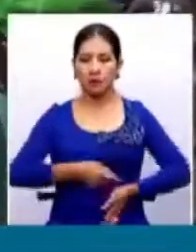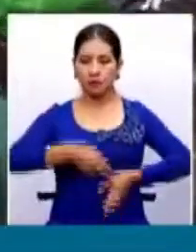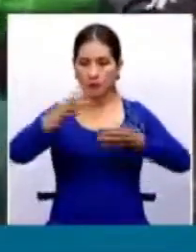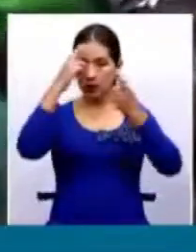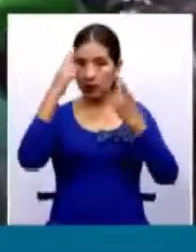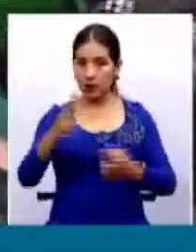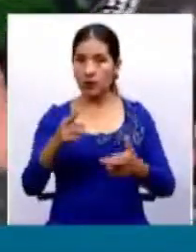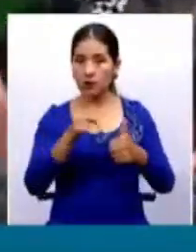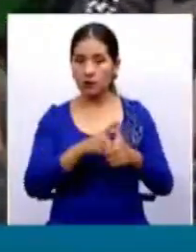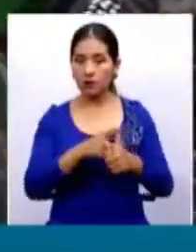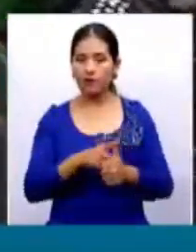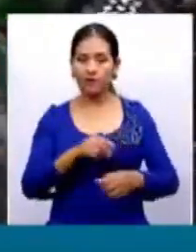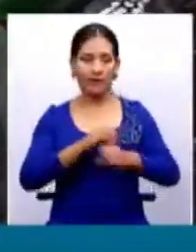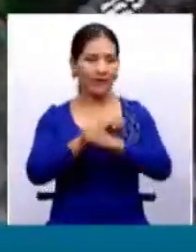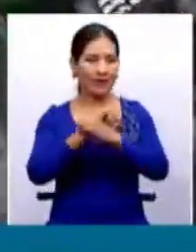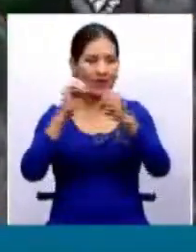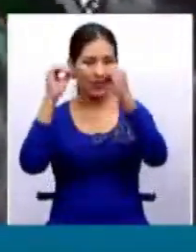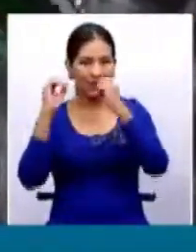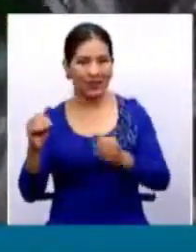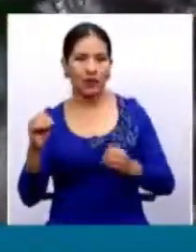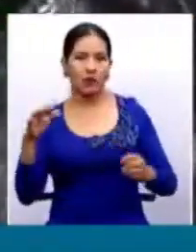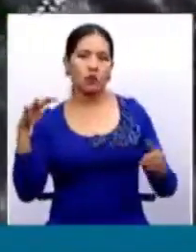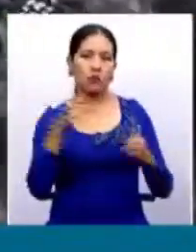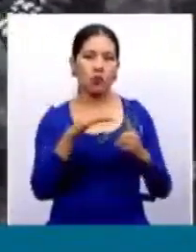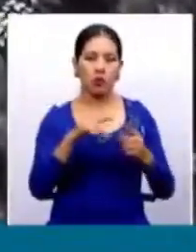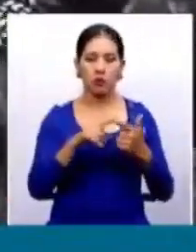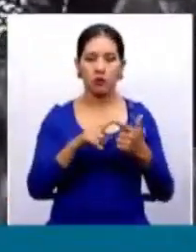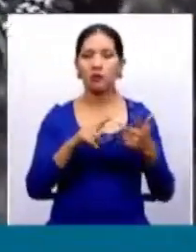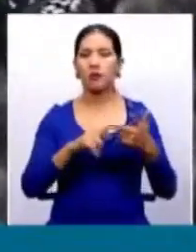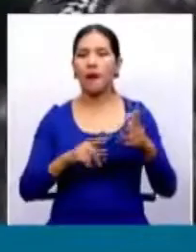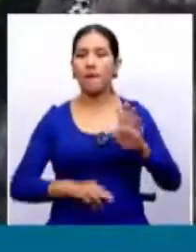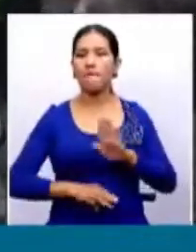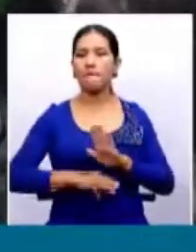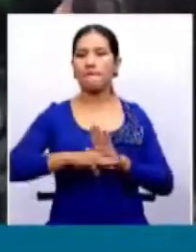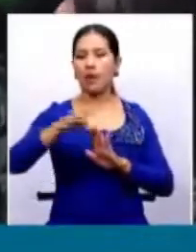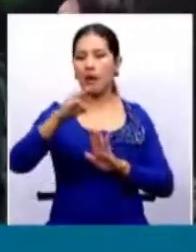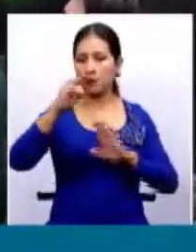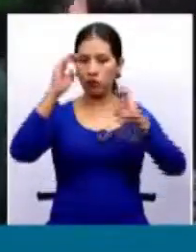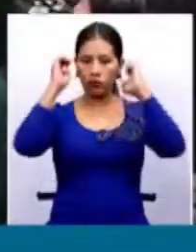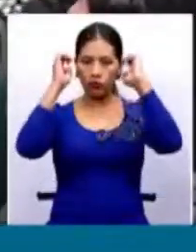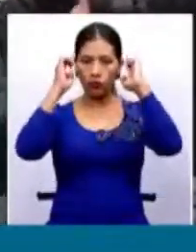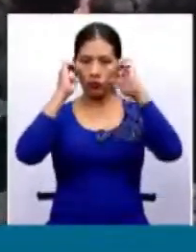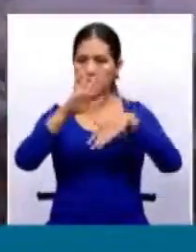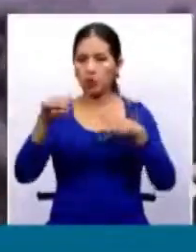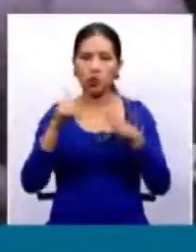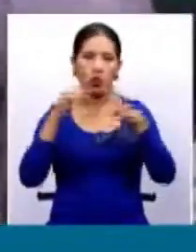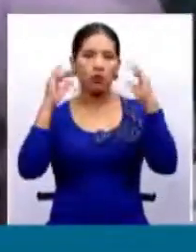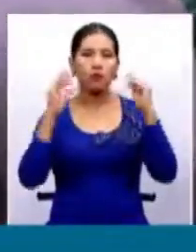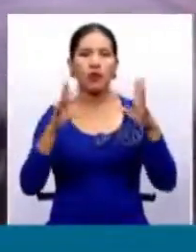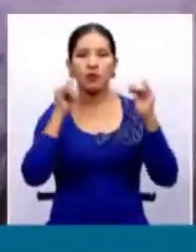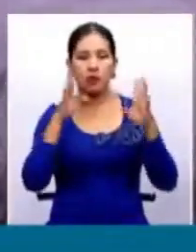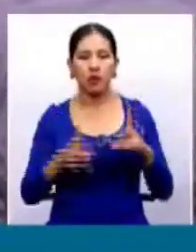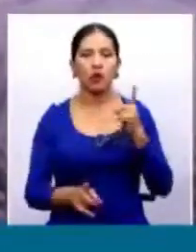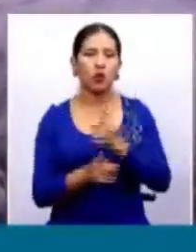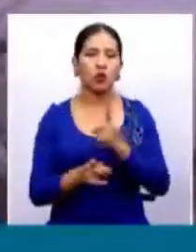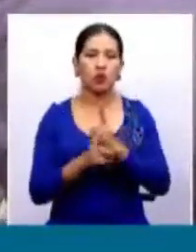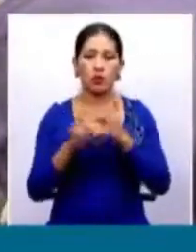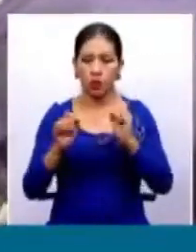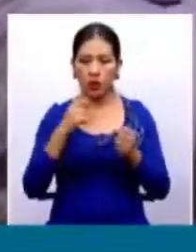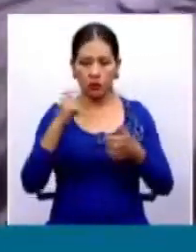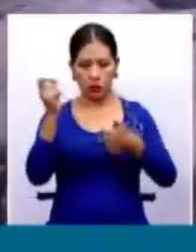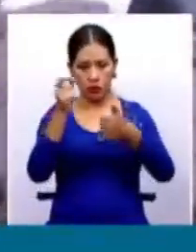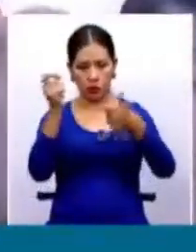sin violencia y con esa madurez que caracteriza a cada uno de los colegas maestras y maestros para poder debatir